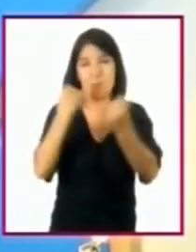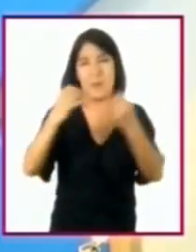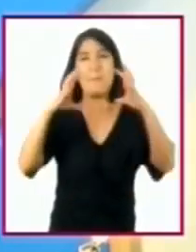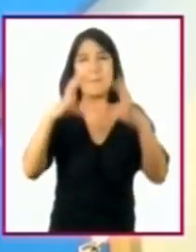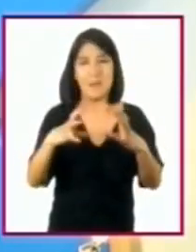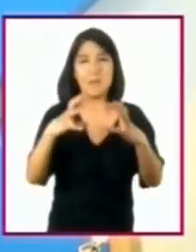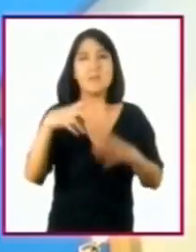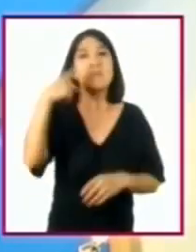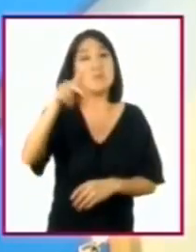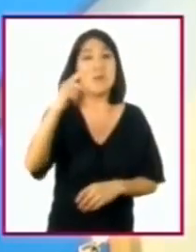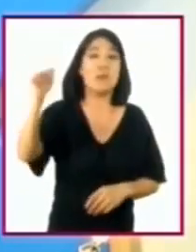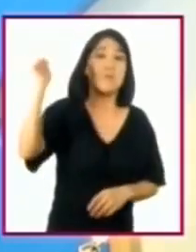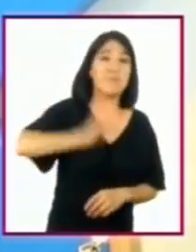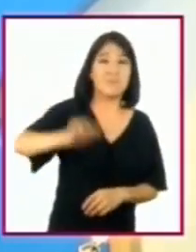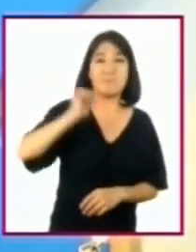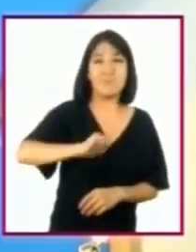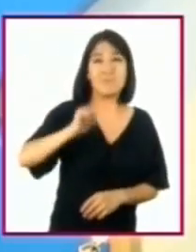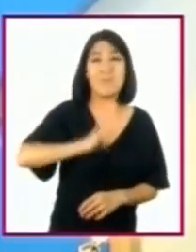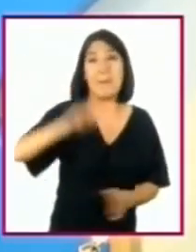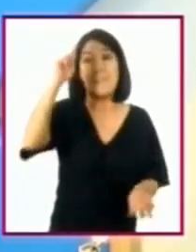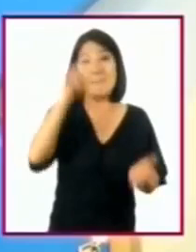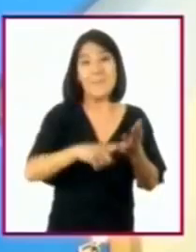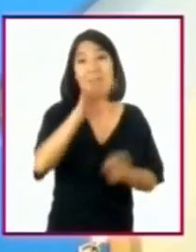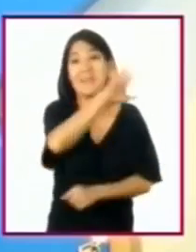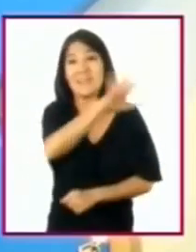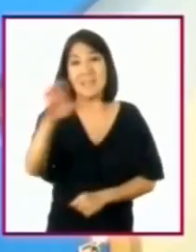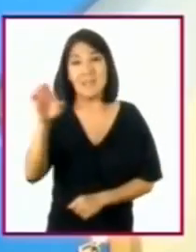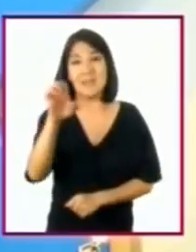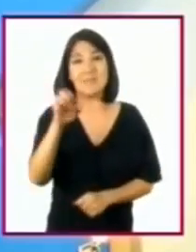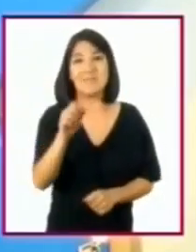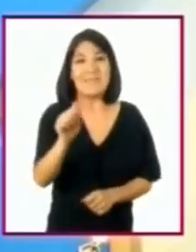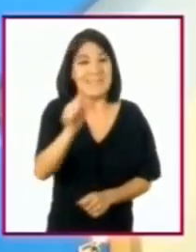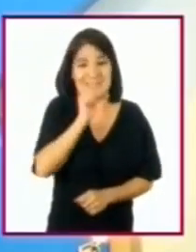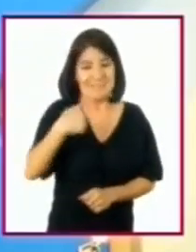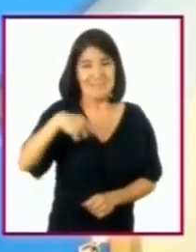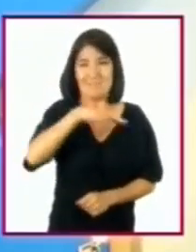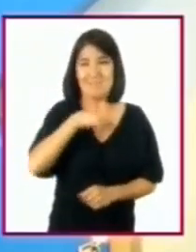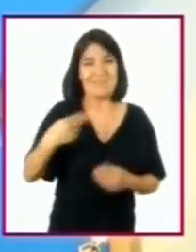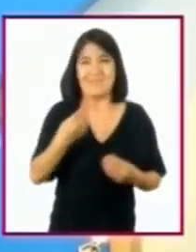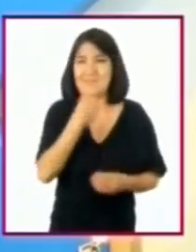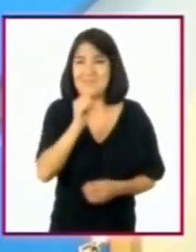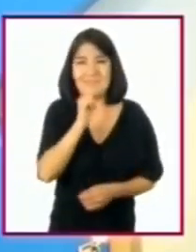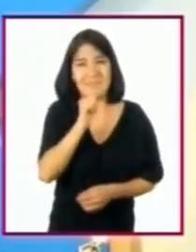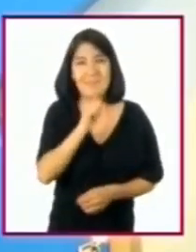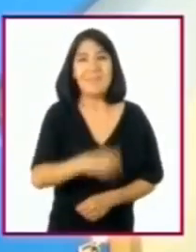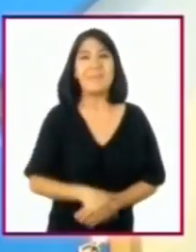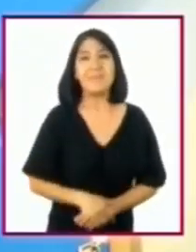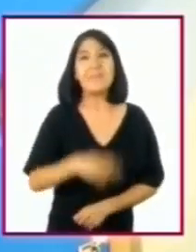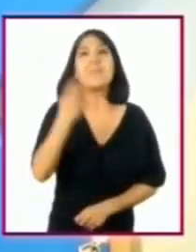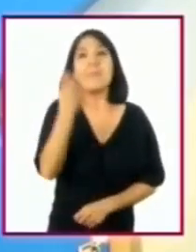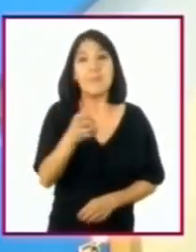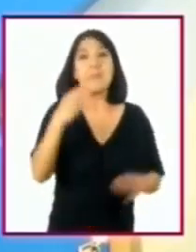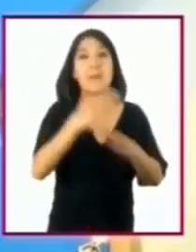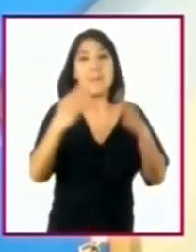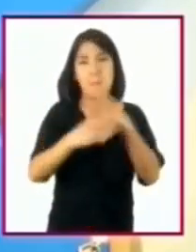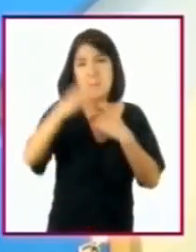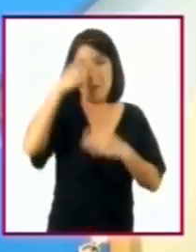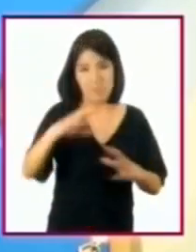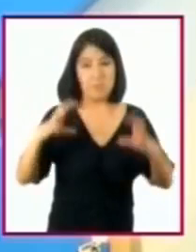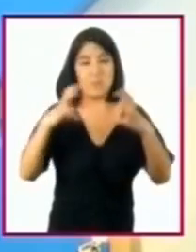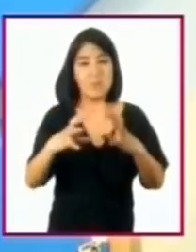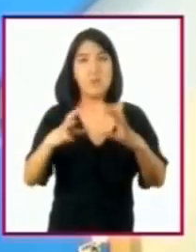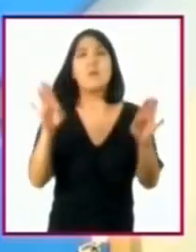que sus orígenes se remontan al año 1500 antes de nuestra era. El material para elaborar las pelotas